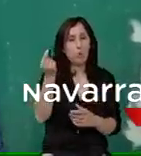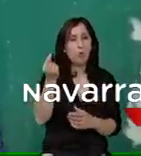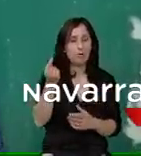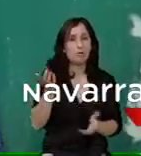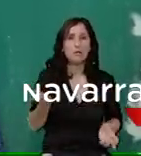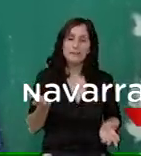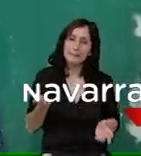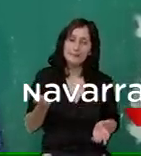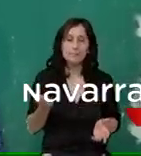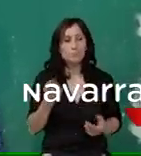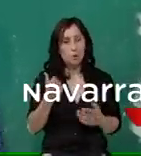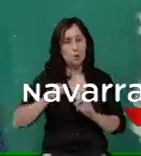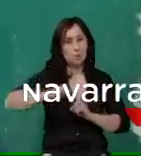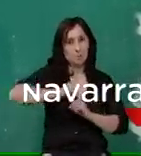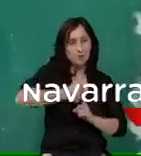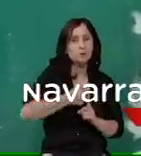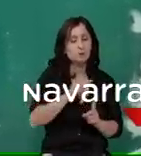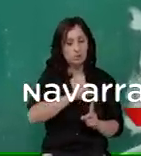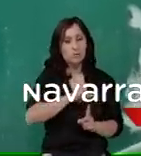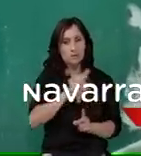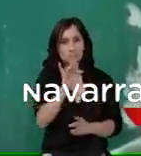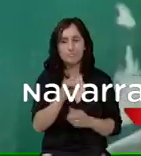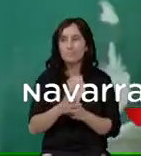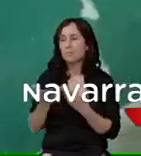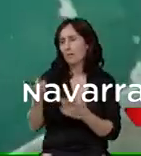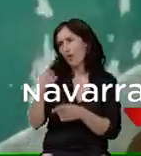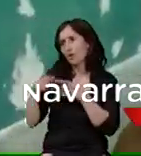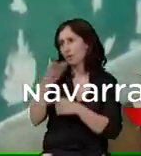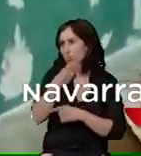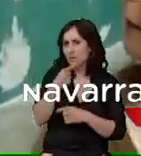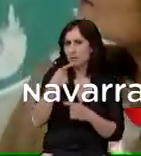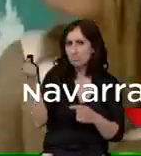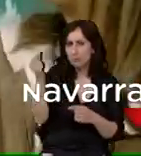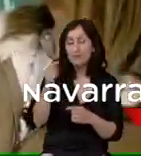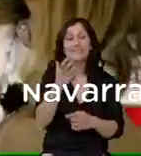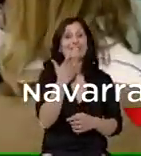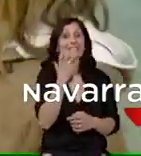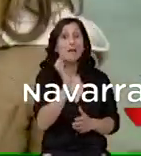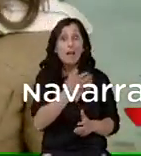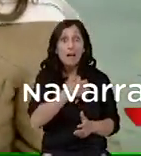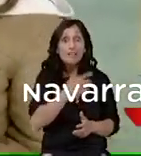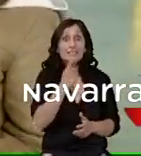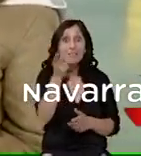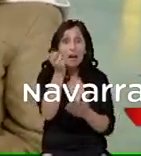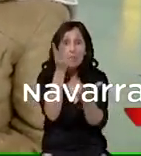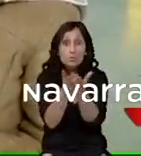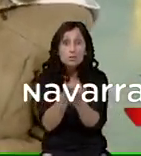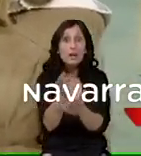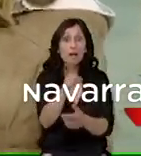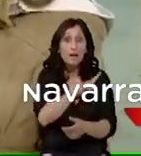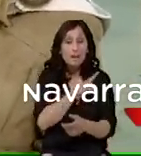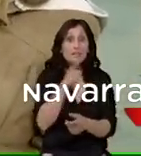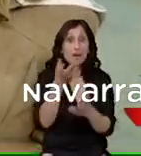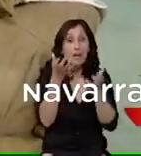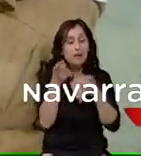siempre hay un poquito de presión añadida. Pero también nos dirán cosas bonitas, ¿no? Sí, cuando ganas. Cuando ellos tienen apostado y cuando ganas tú, entonces te dicen